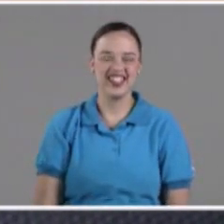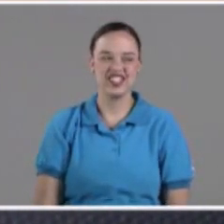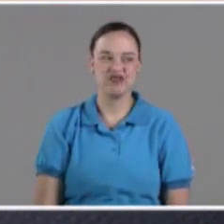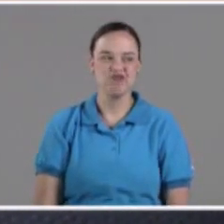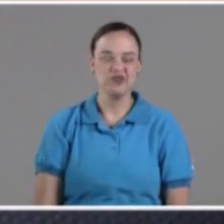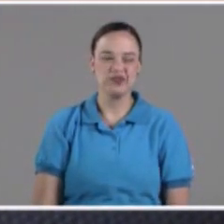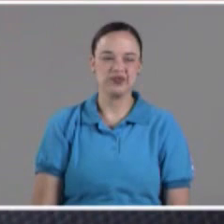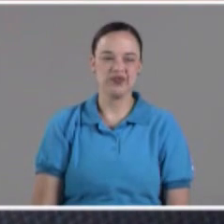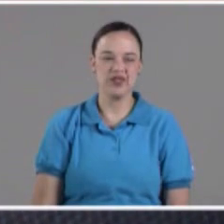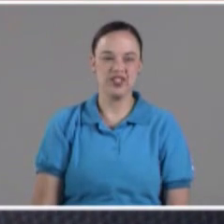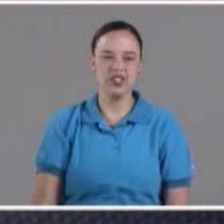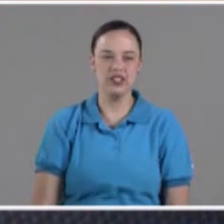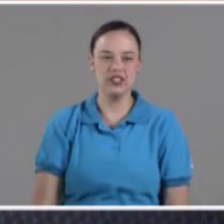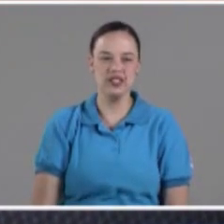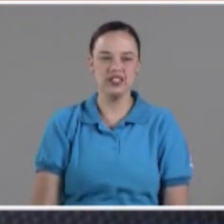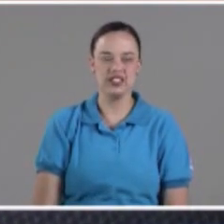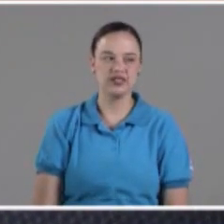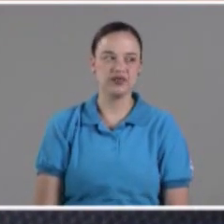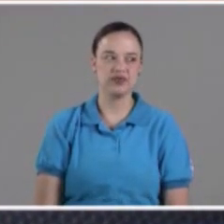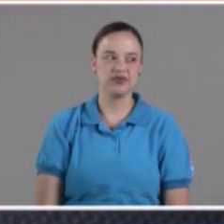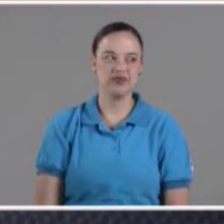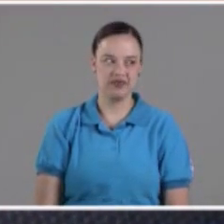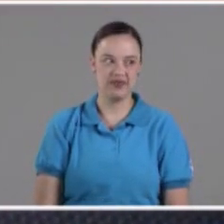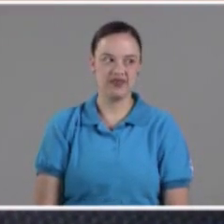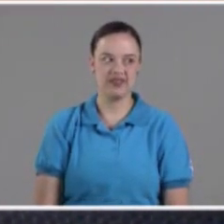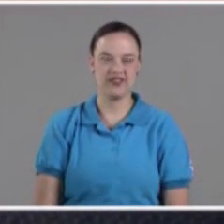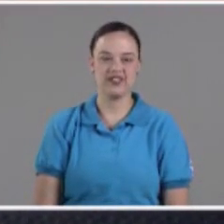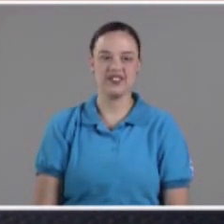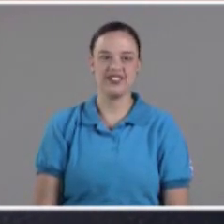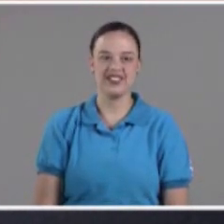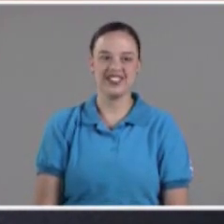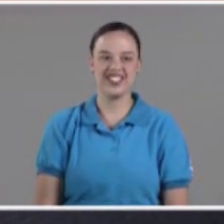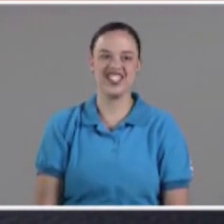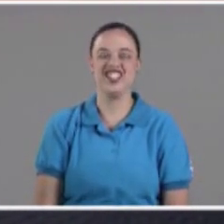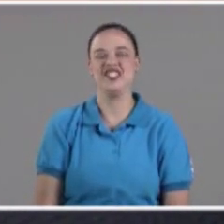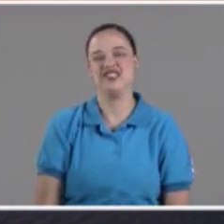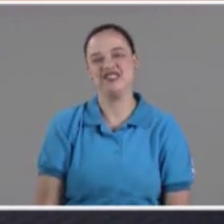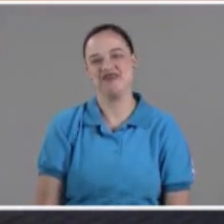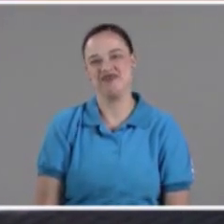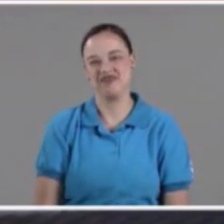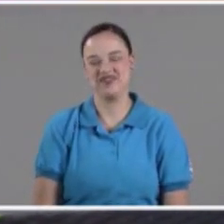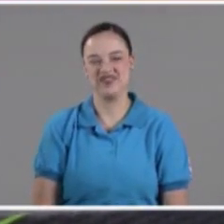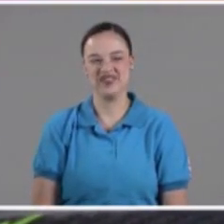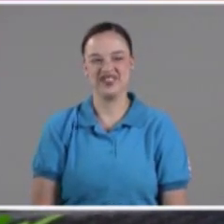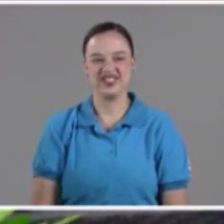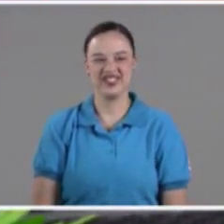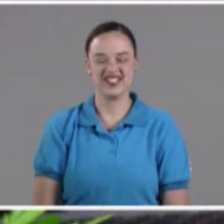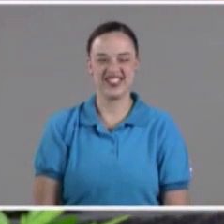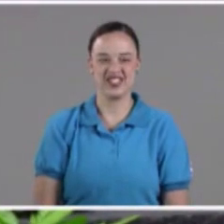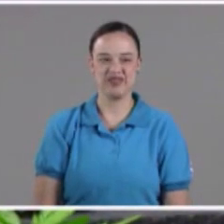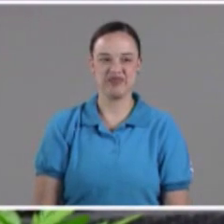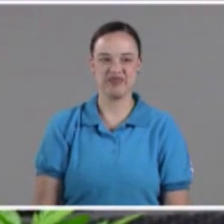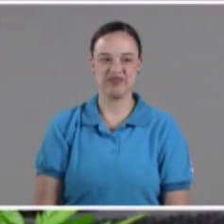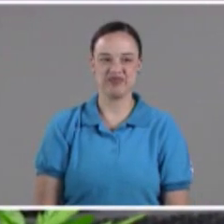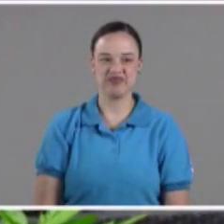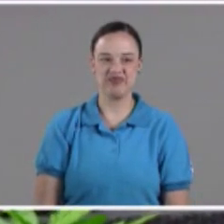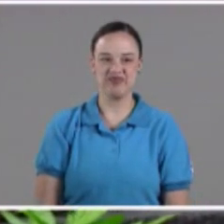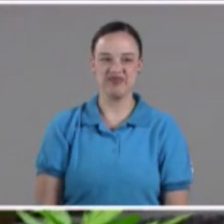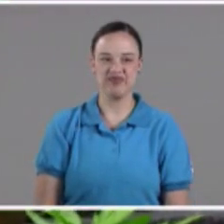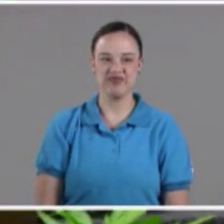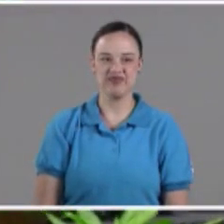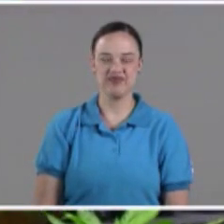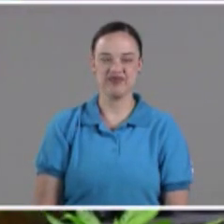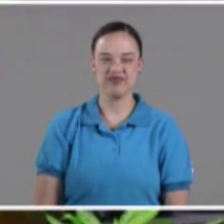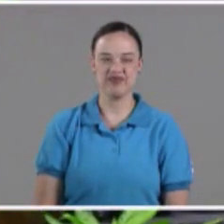Ah no no no no no no no no ustedes no conocieron a mi abuelo Ah sí